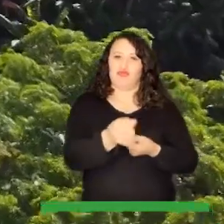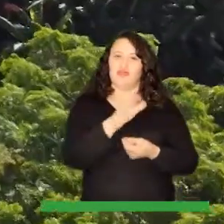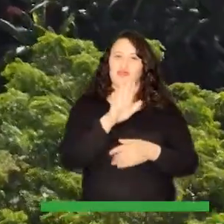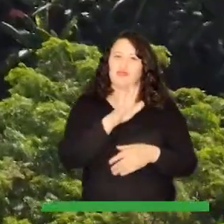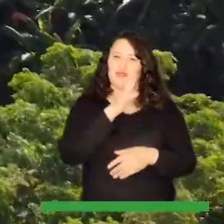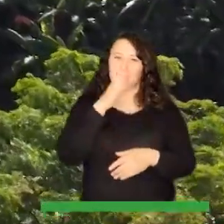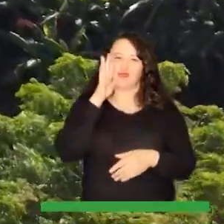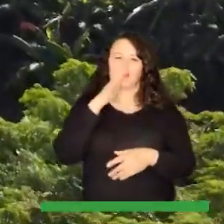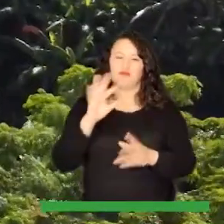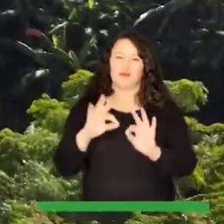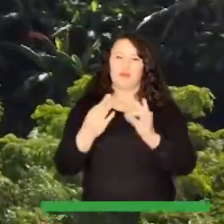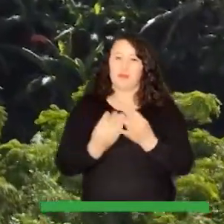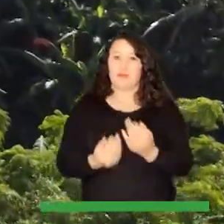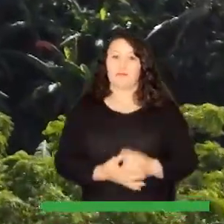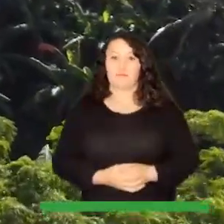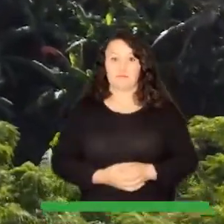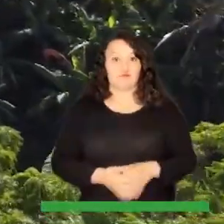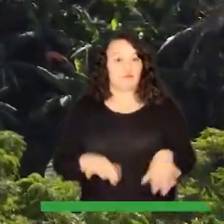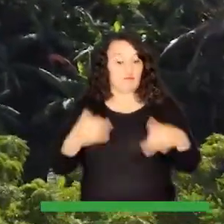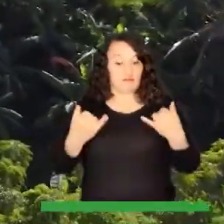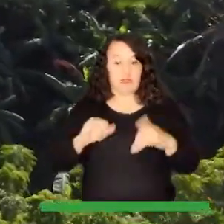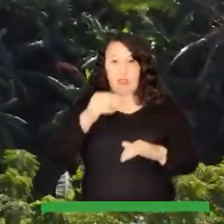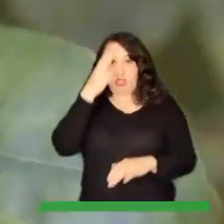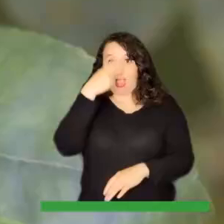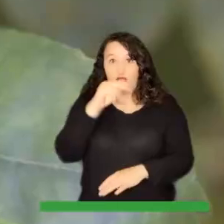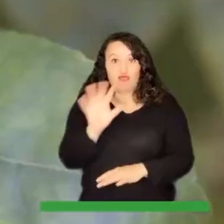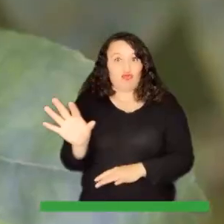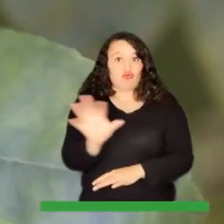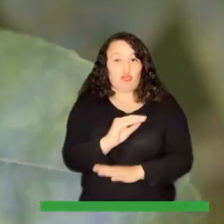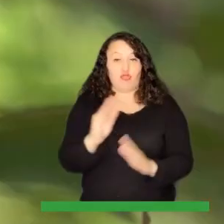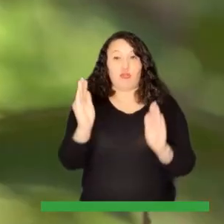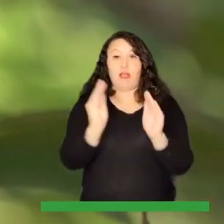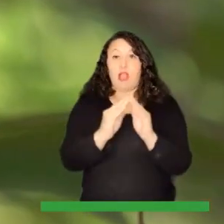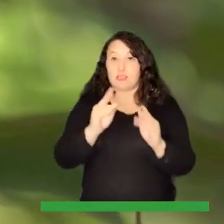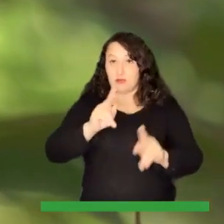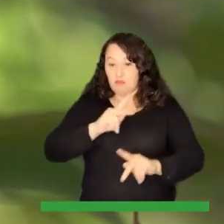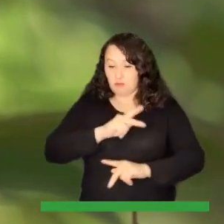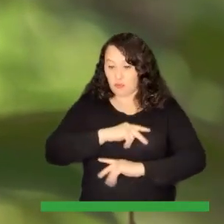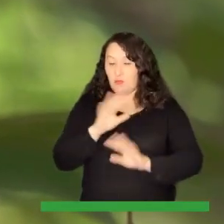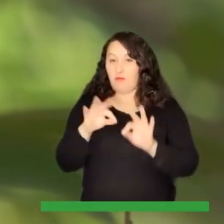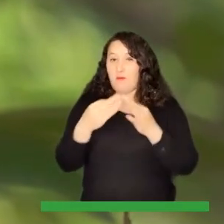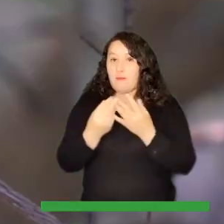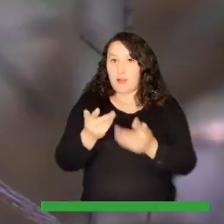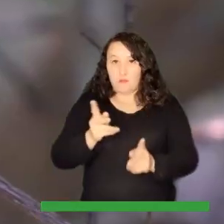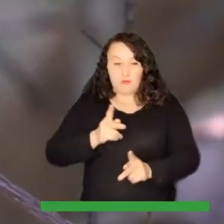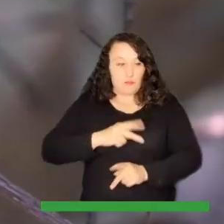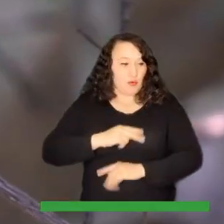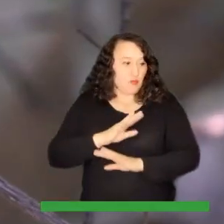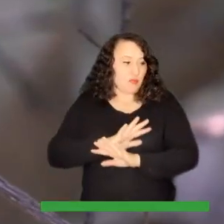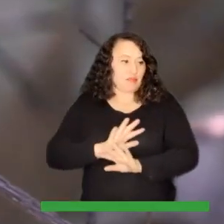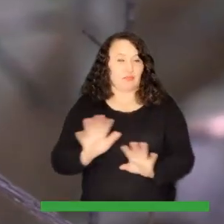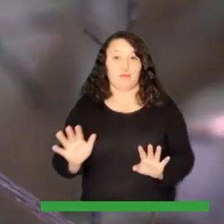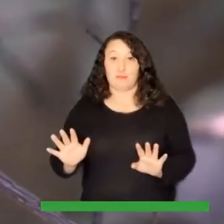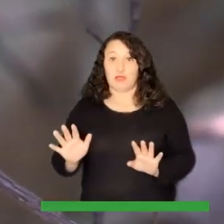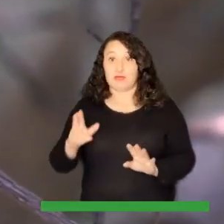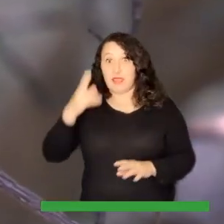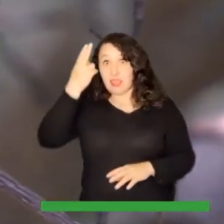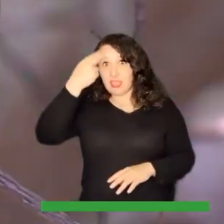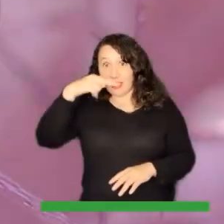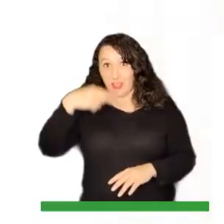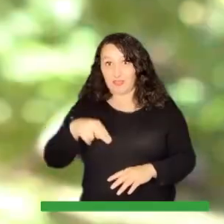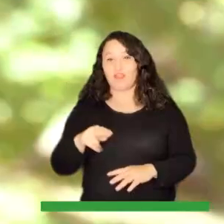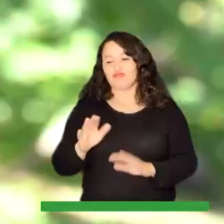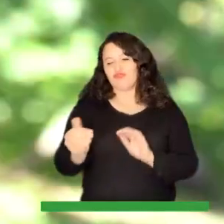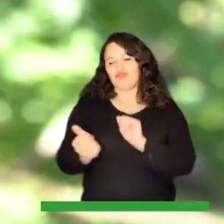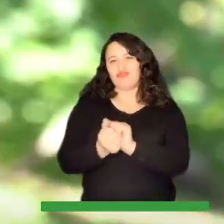granja familiar. Ya todos están organizados, ya todos tienen casa, ya todos, solo yo con mi esposo en mi casa. Y mis